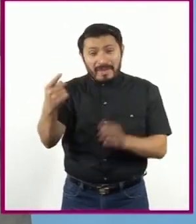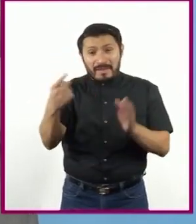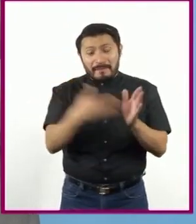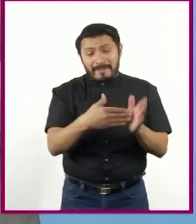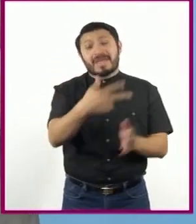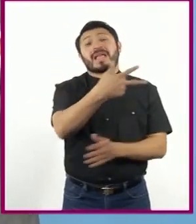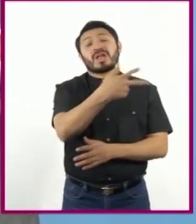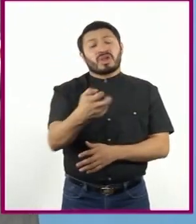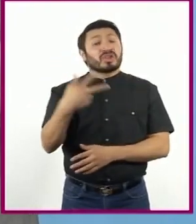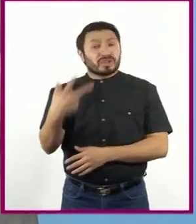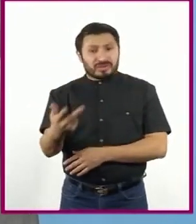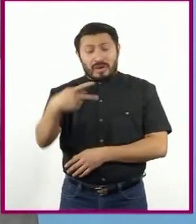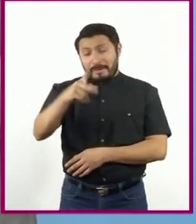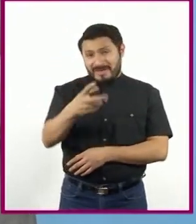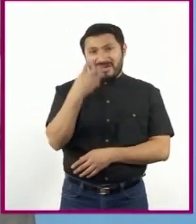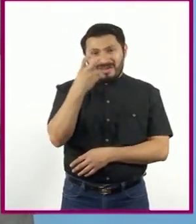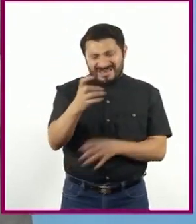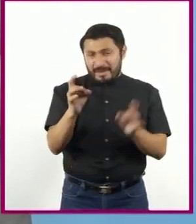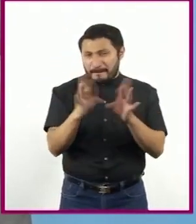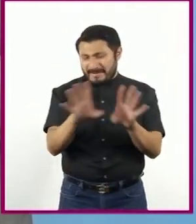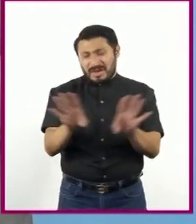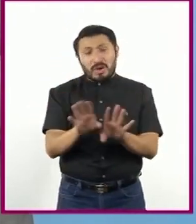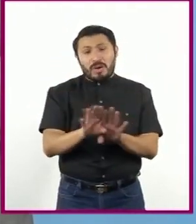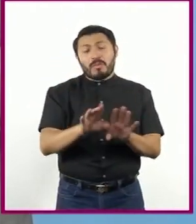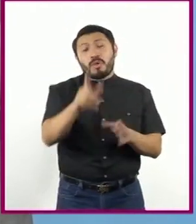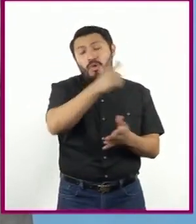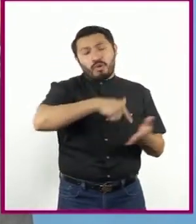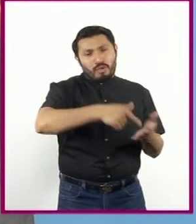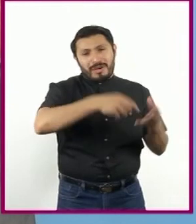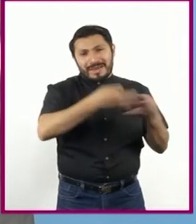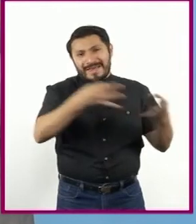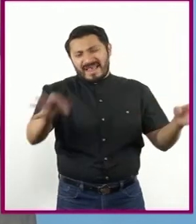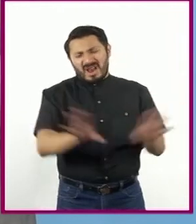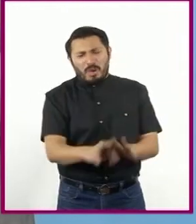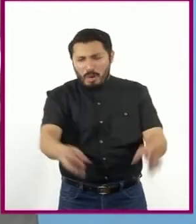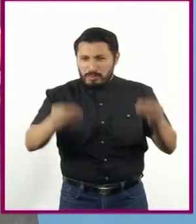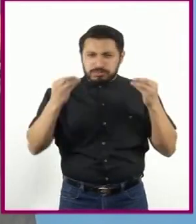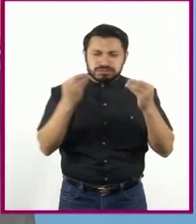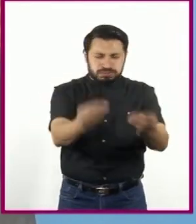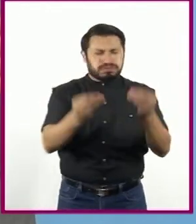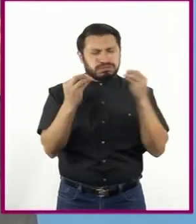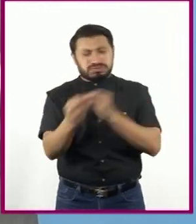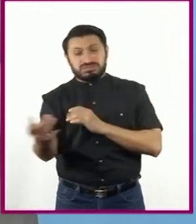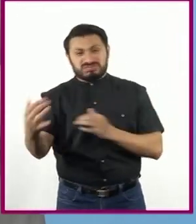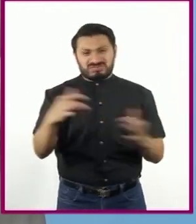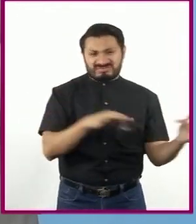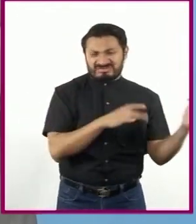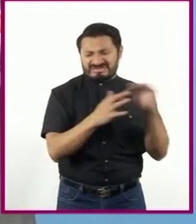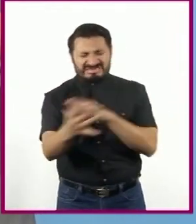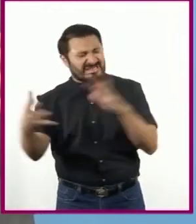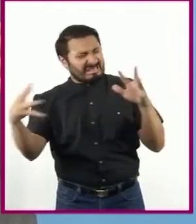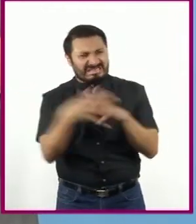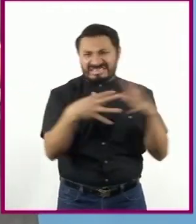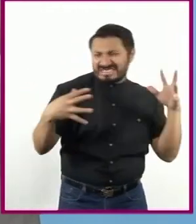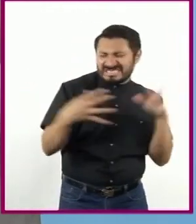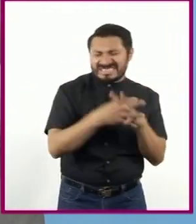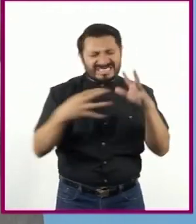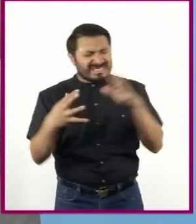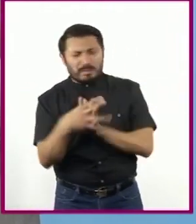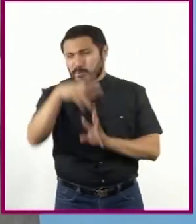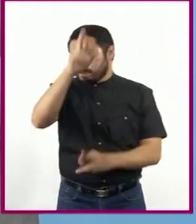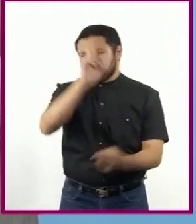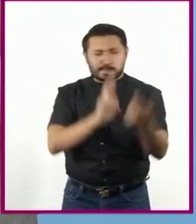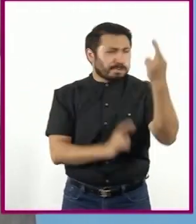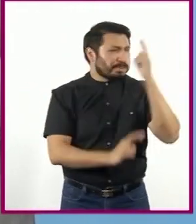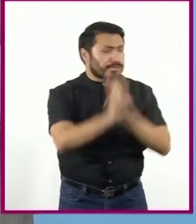ante este hecho, la península se veía sumida en un sinfín de motines, levantamientos y rebeliones que tenían